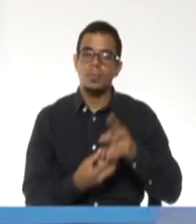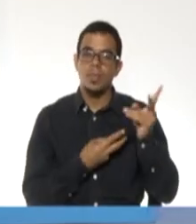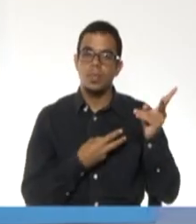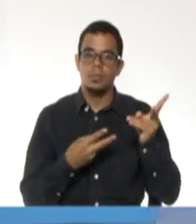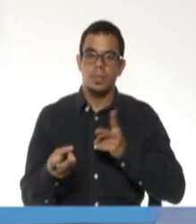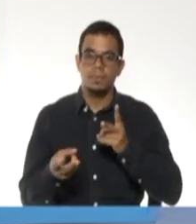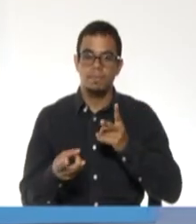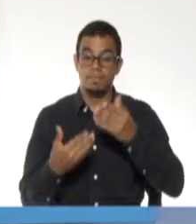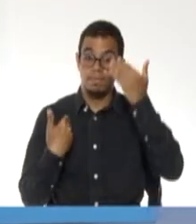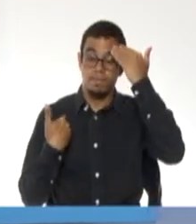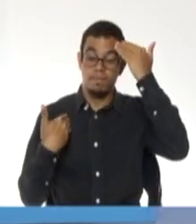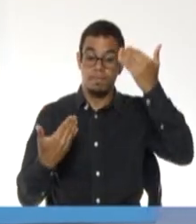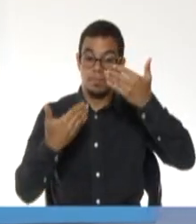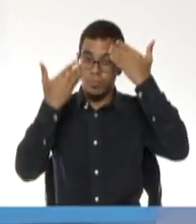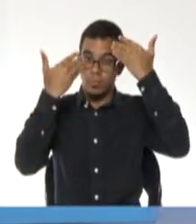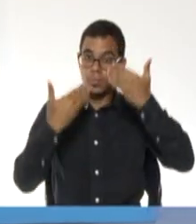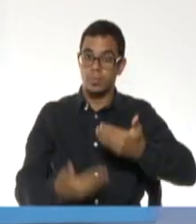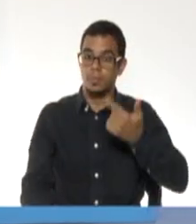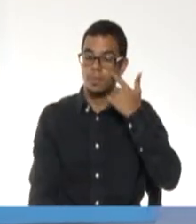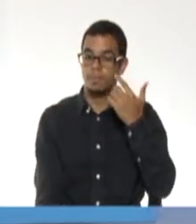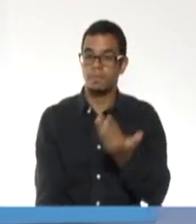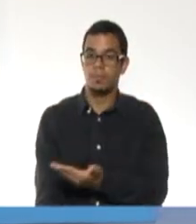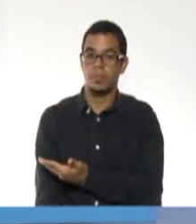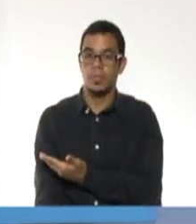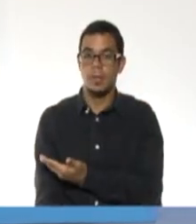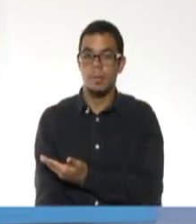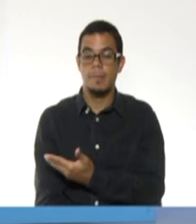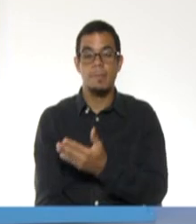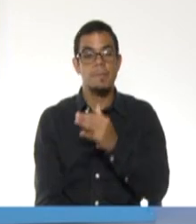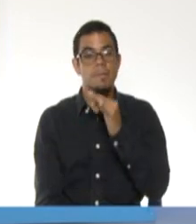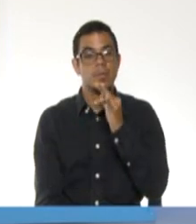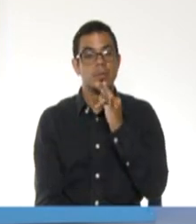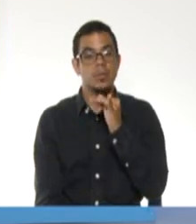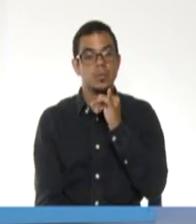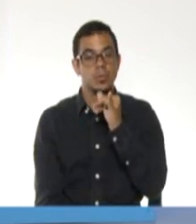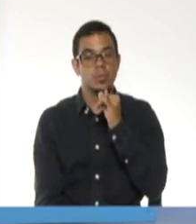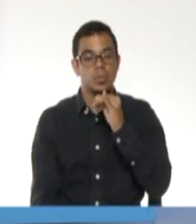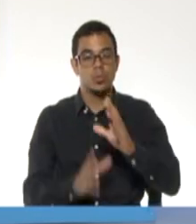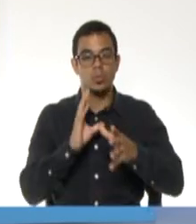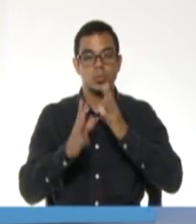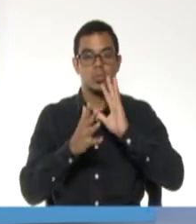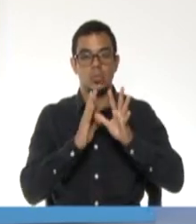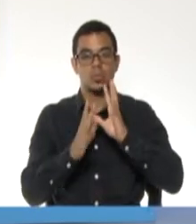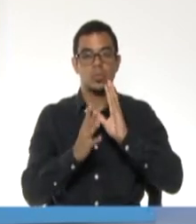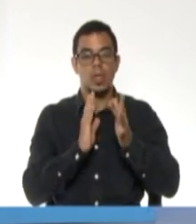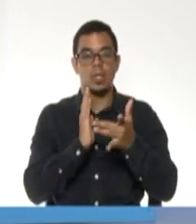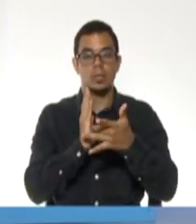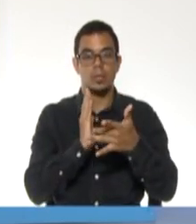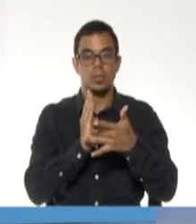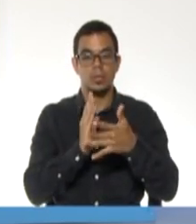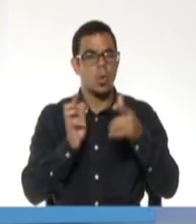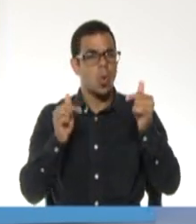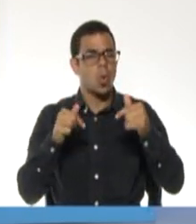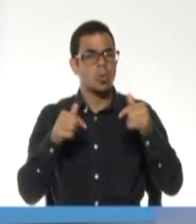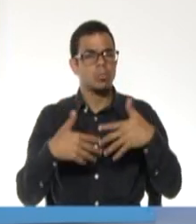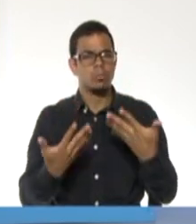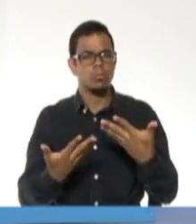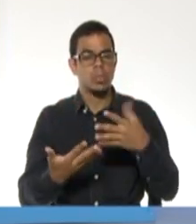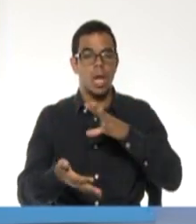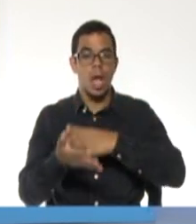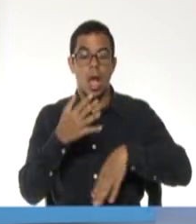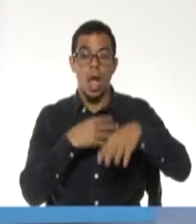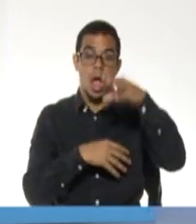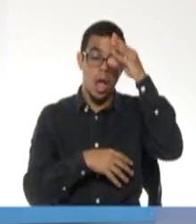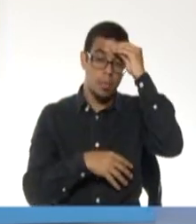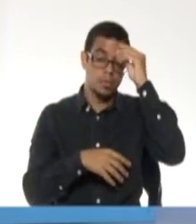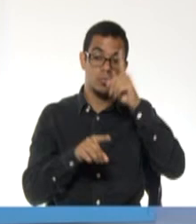Bienvenidos. Les saluda Mauri Aquino de la Fundación Bolivariana de Informática y Telemática, Fundavid. En el segmento del día de hoy aprenderemos acerca de